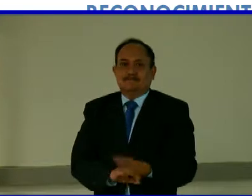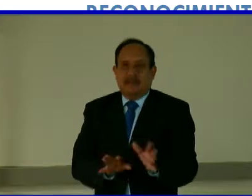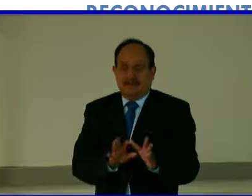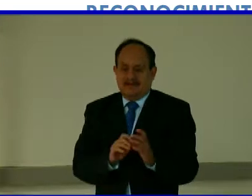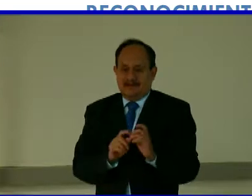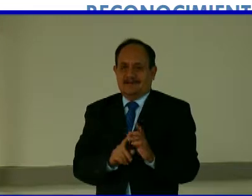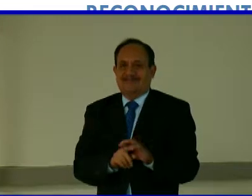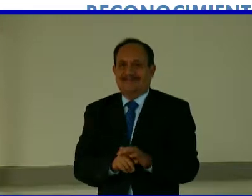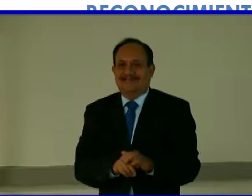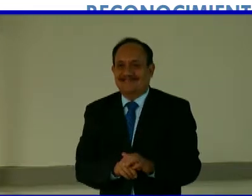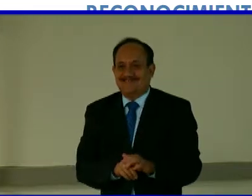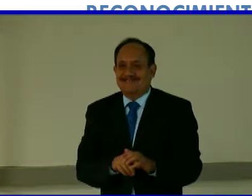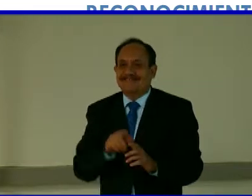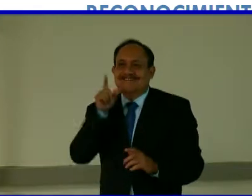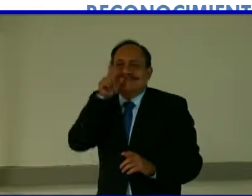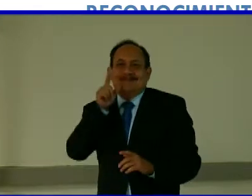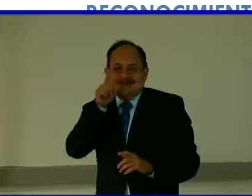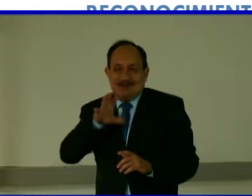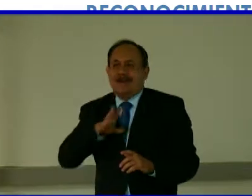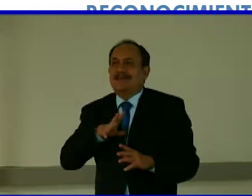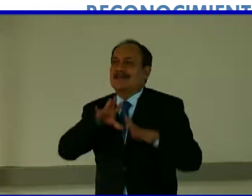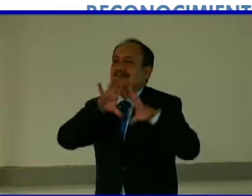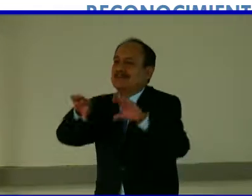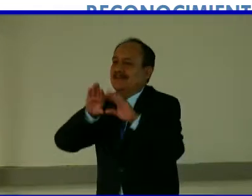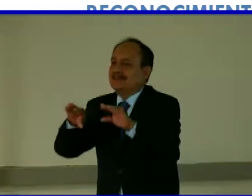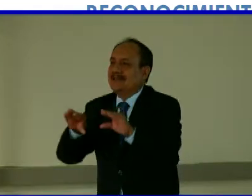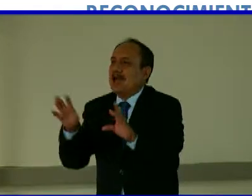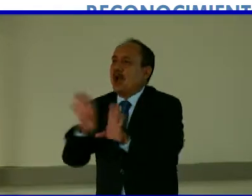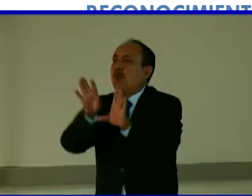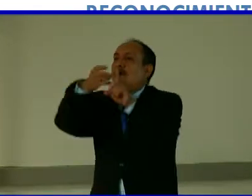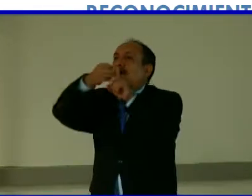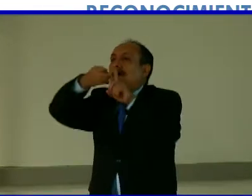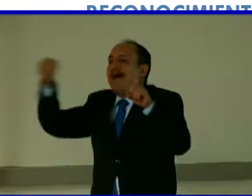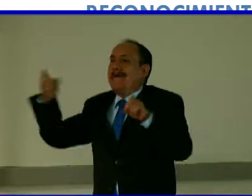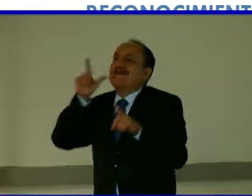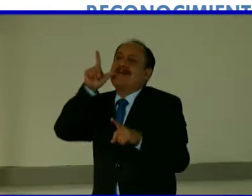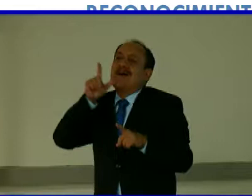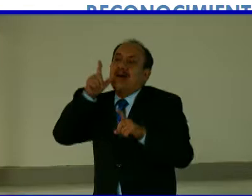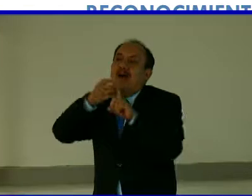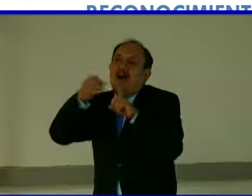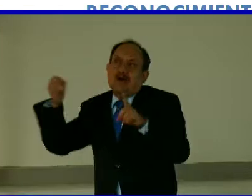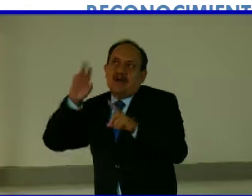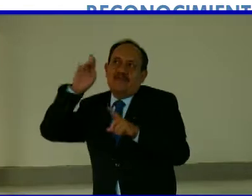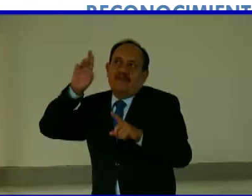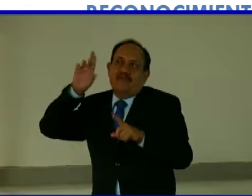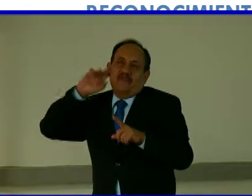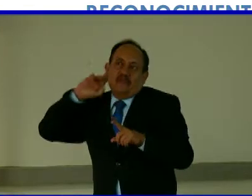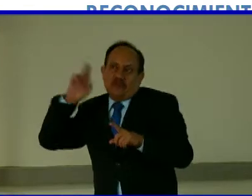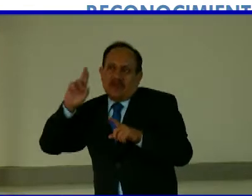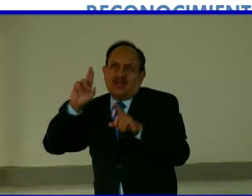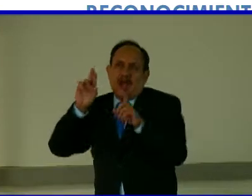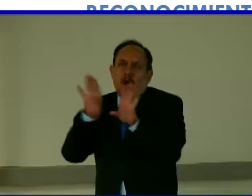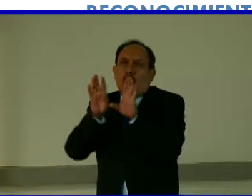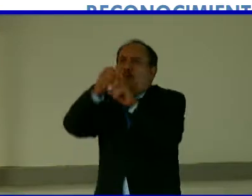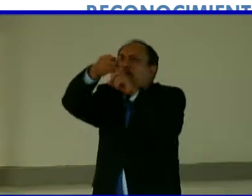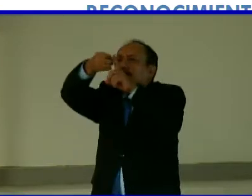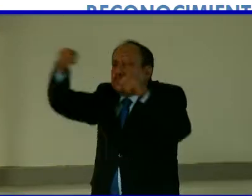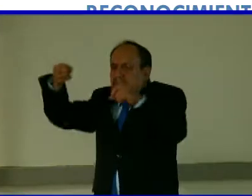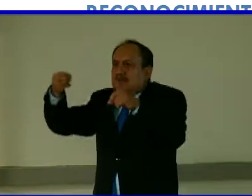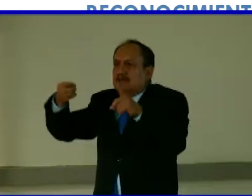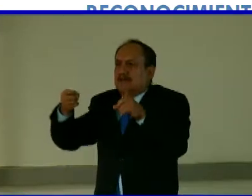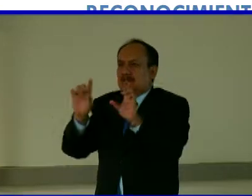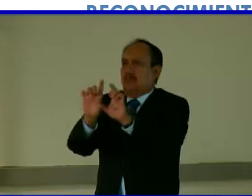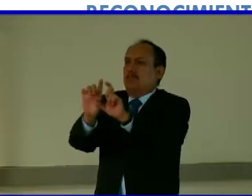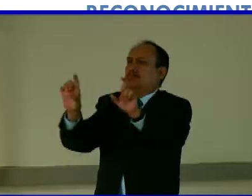La estructura del lenguaje. Hay que enseñar la estructura del lenguaje. Hay que hablar de fonología, de morfología, de sintaxis,